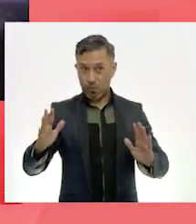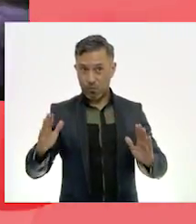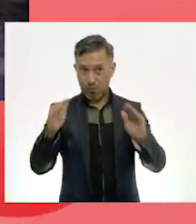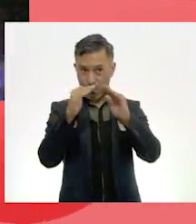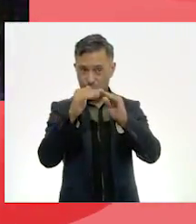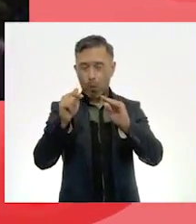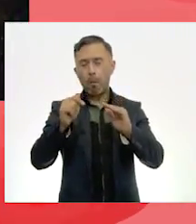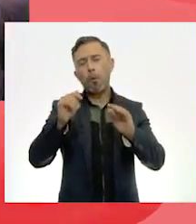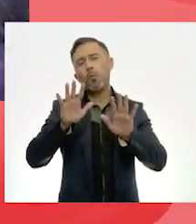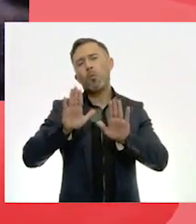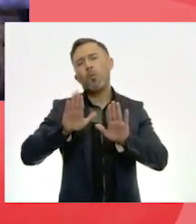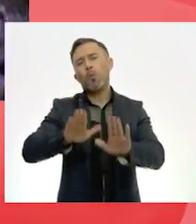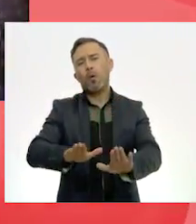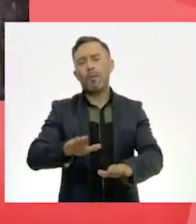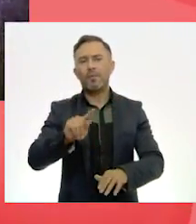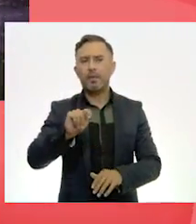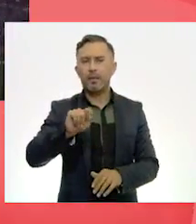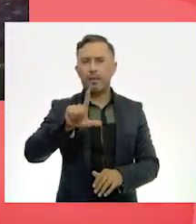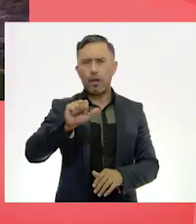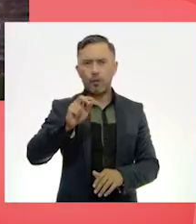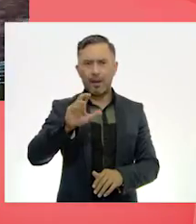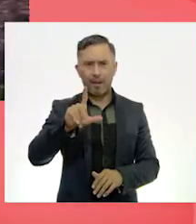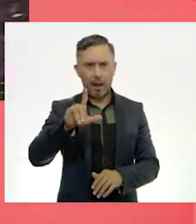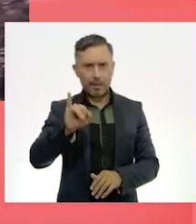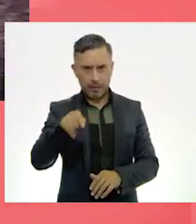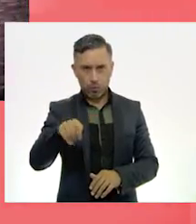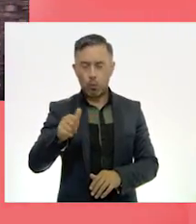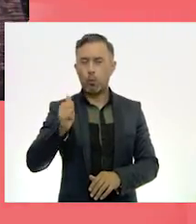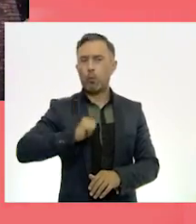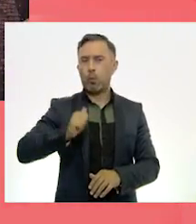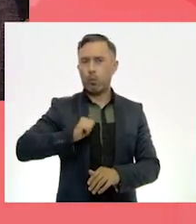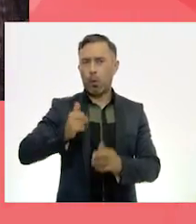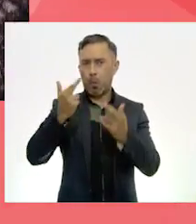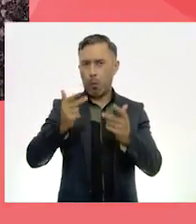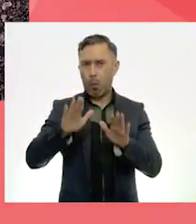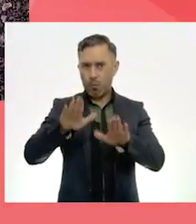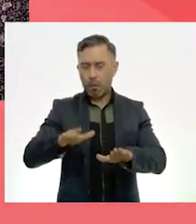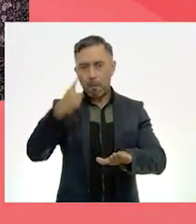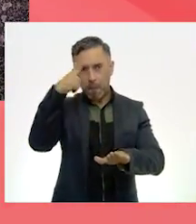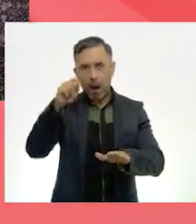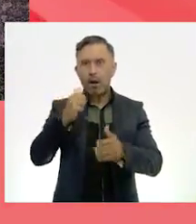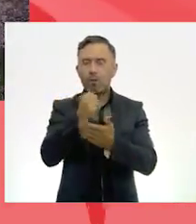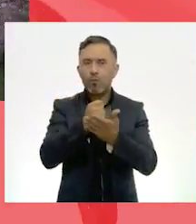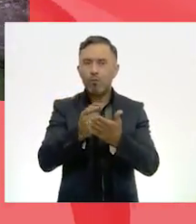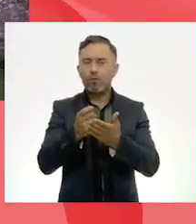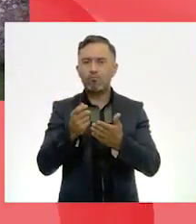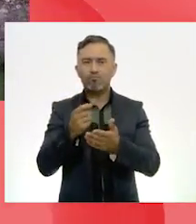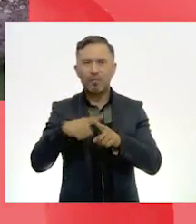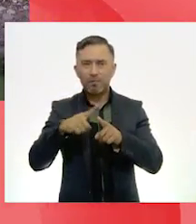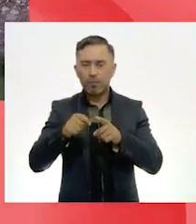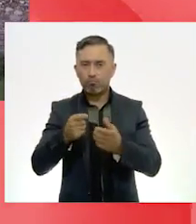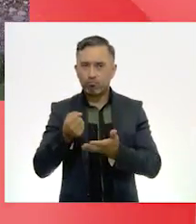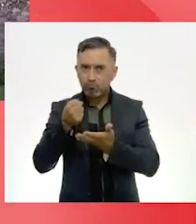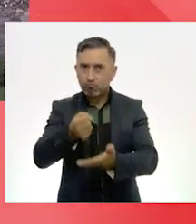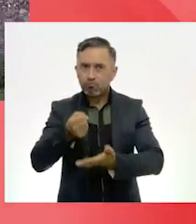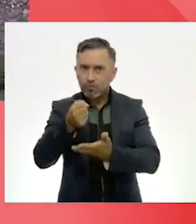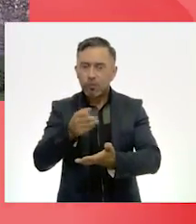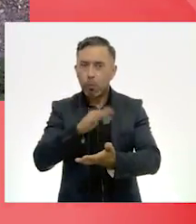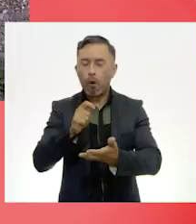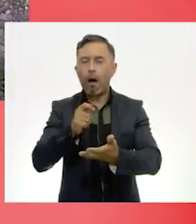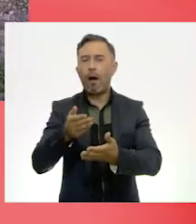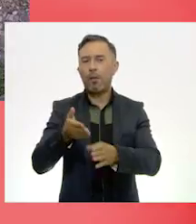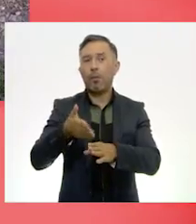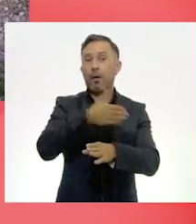lugar llamado Tlatlocayacalli, que se utilizaba para la entrega de tributos. Primero fue residencia de Hernán